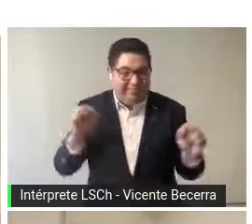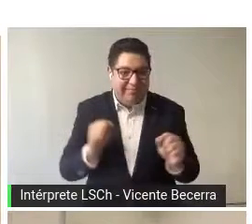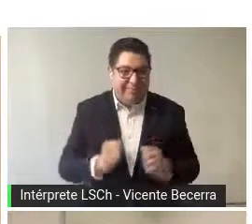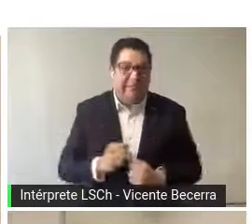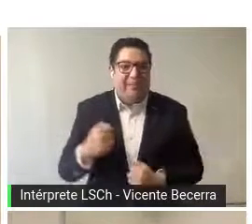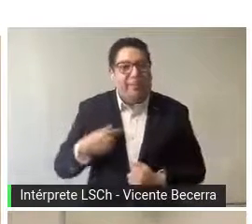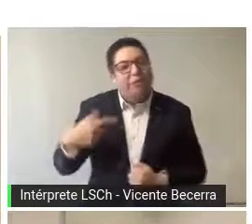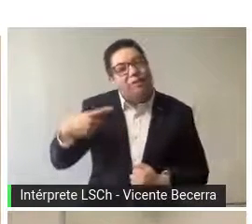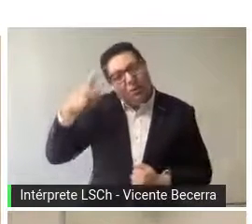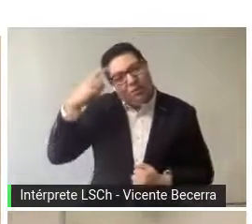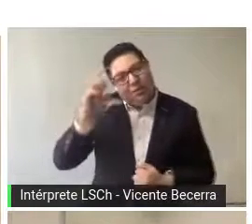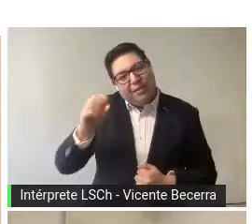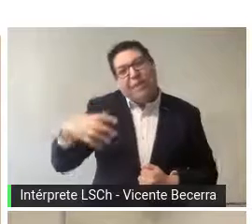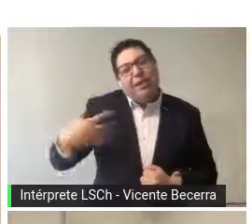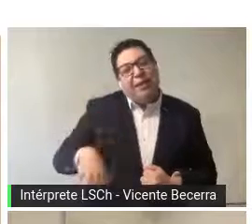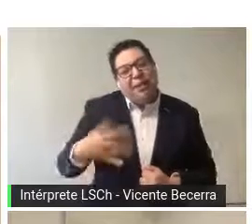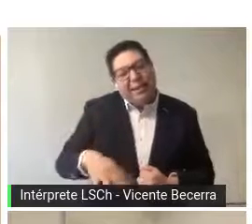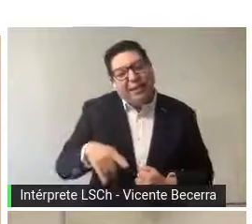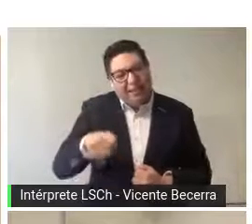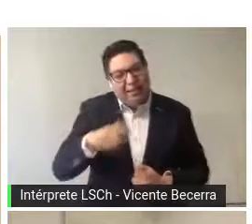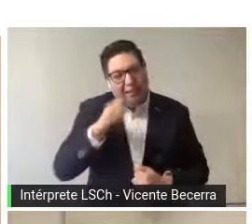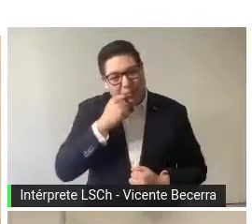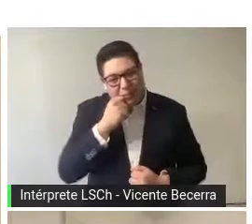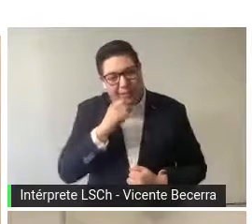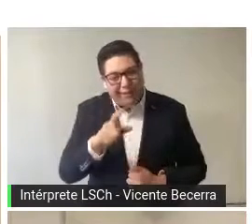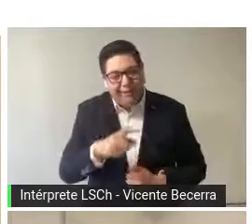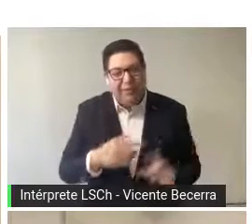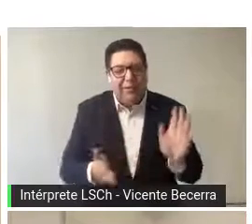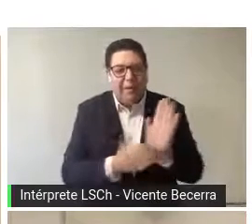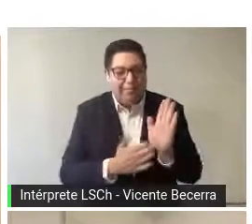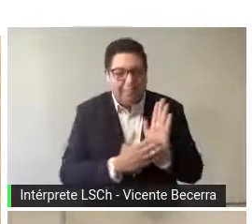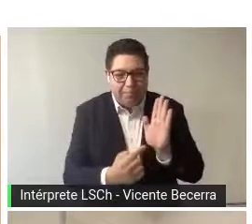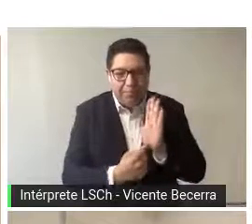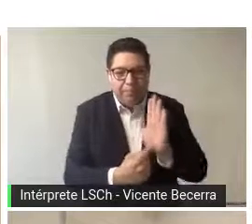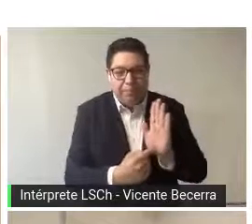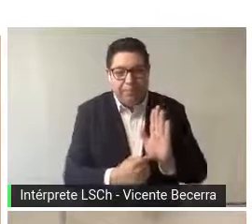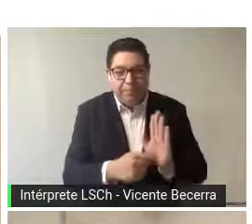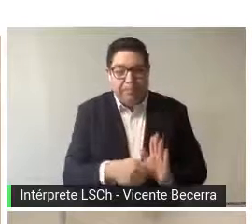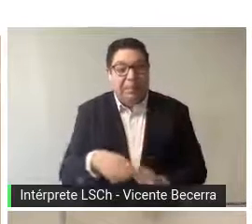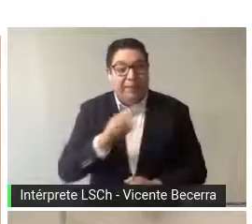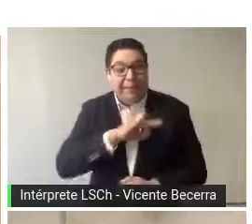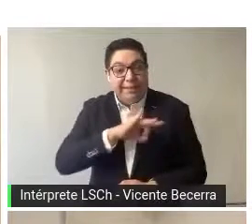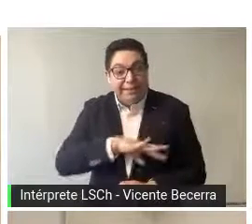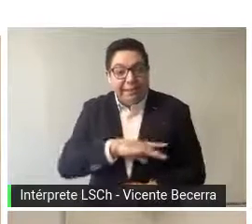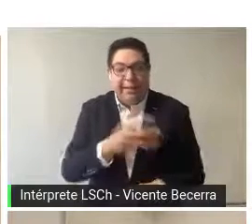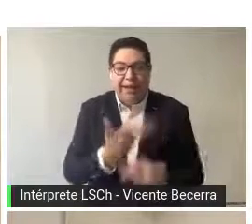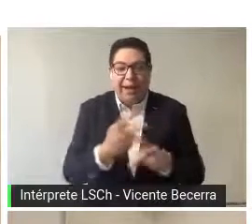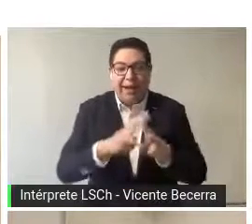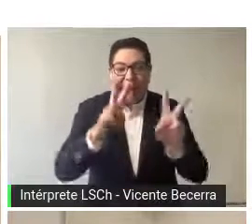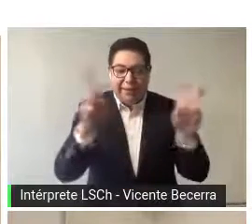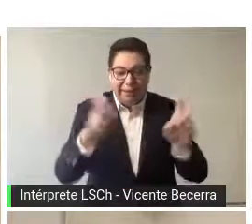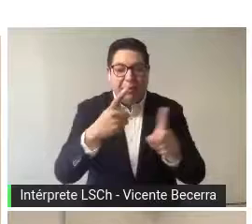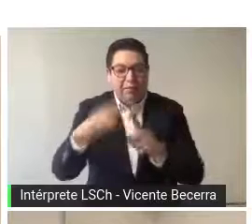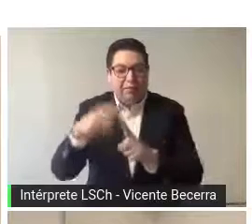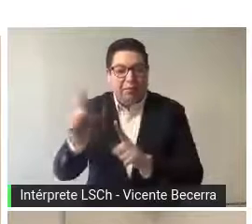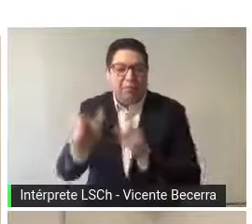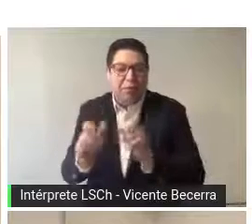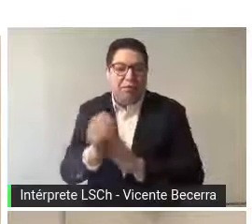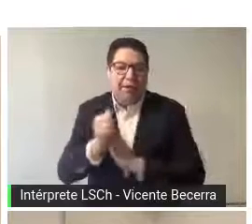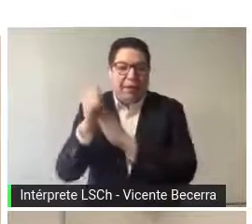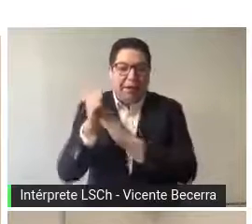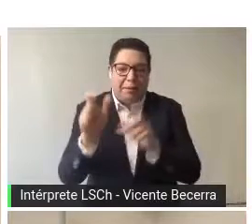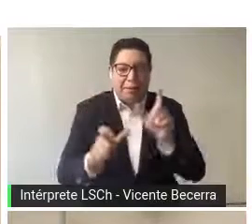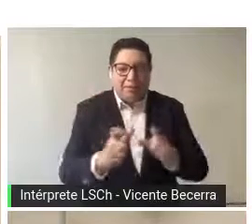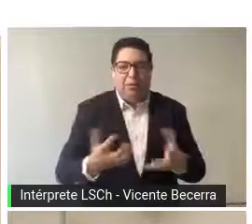súper importante. Creo que ese pilar, y que en Chile tenemos distintos tipos de liderazgo, unos más agresivos, unos